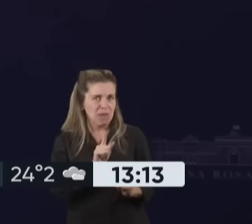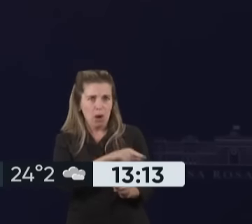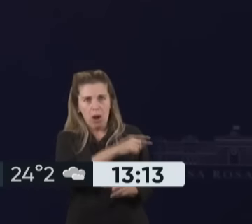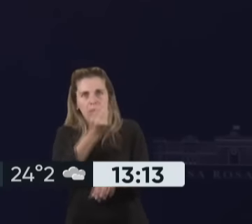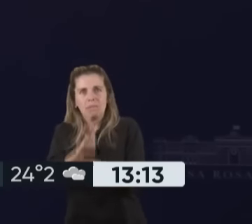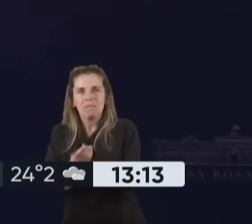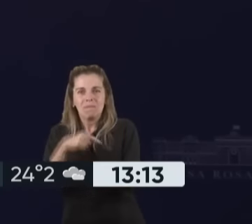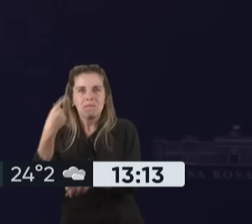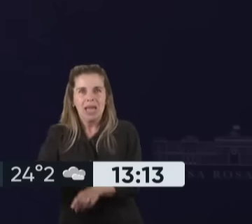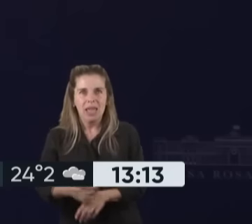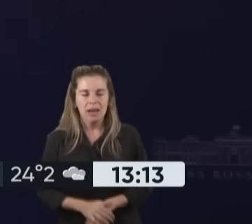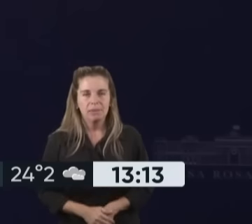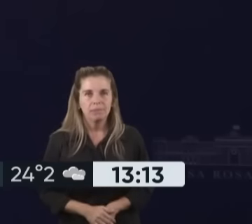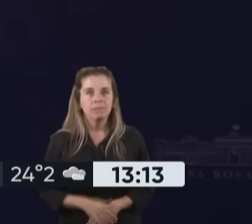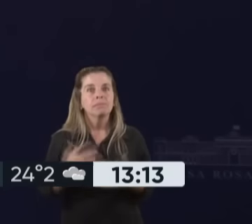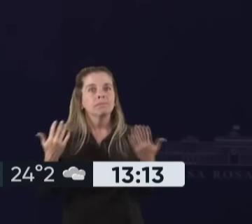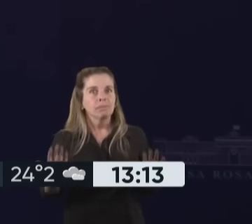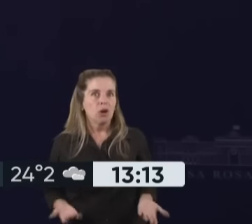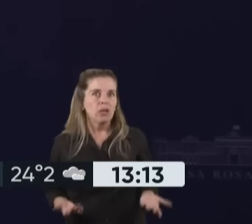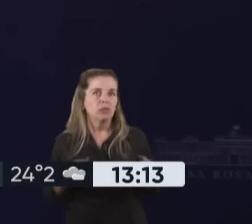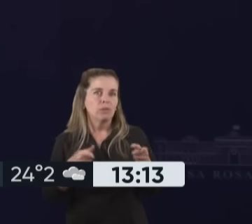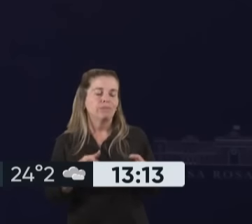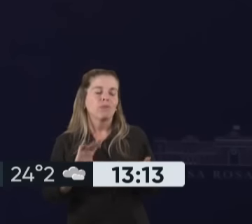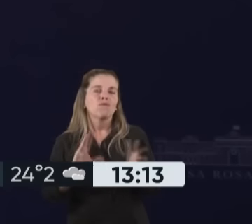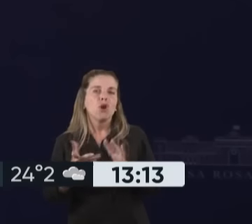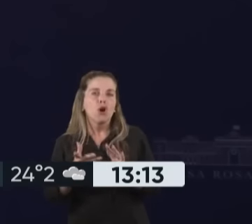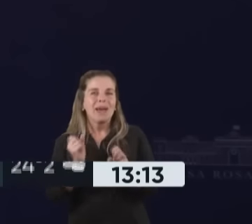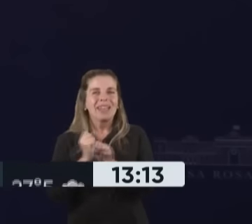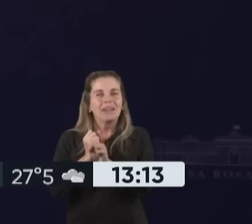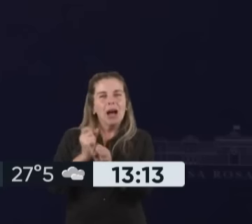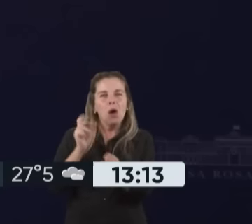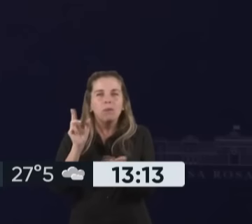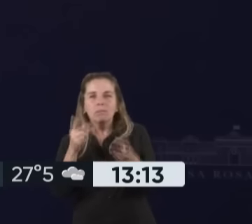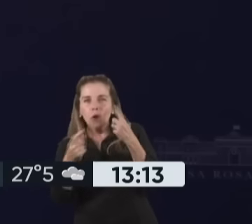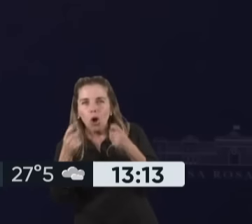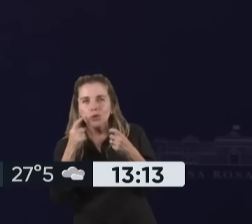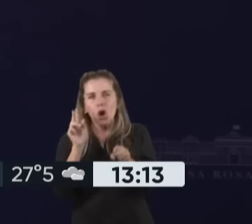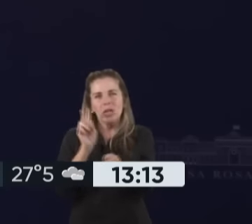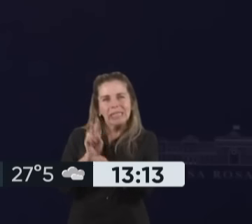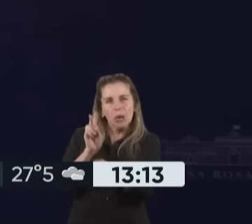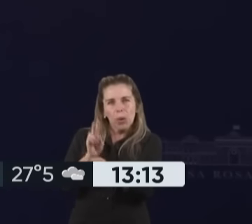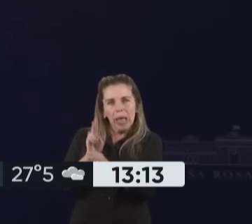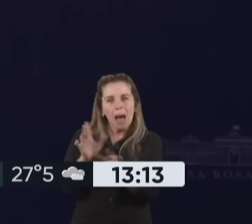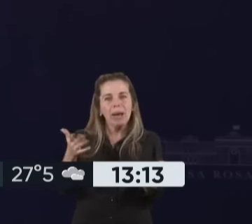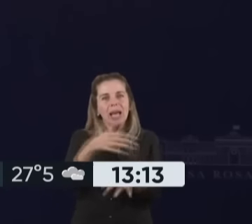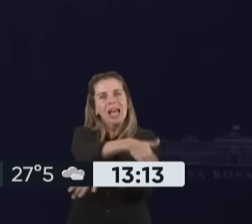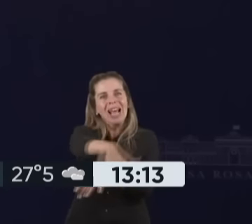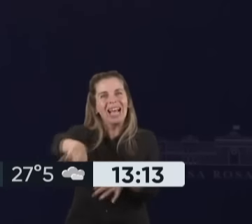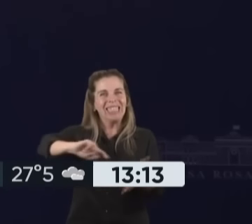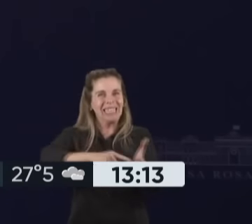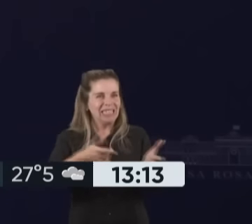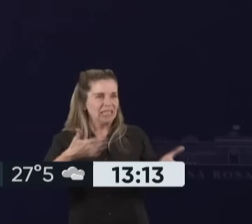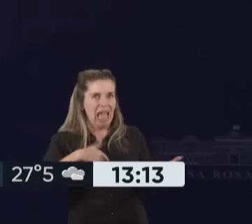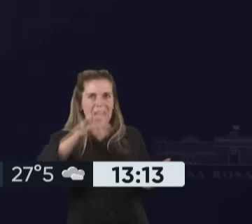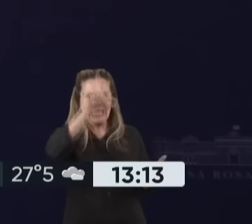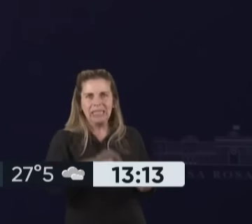Bullrich. Esto explica también el éxito de la política de seguridad que logró restaurar el orden en las calles para que los argentinos recuperen su